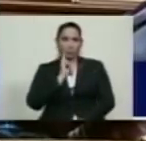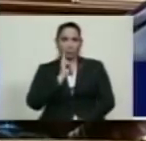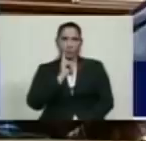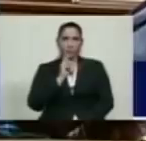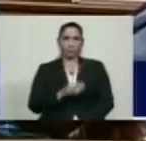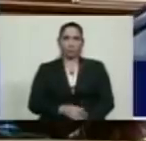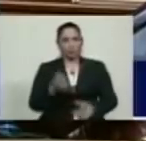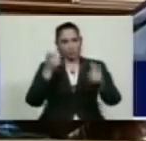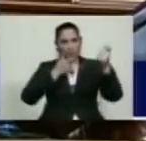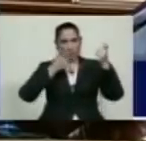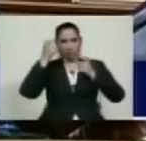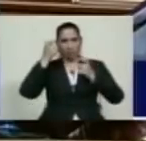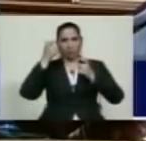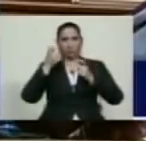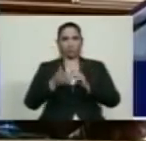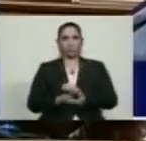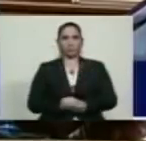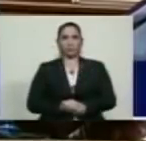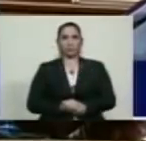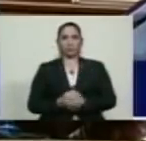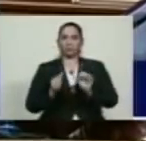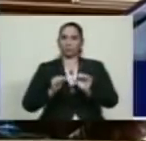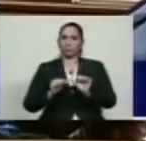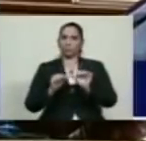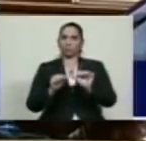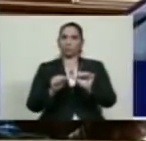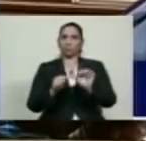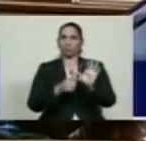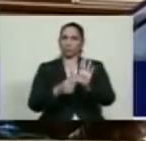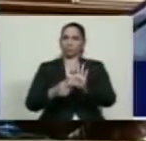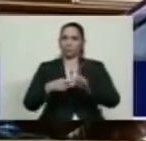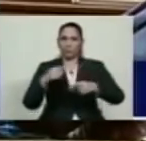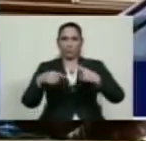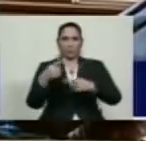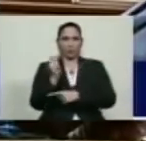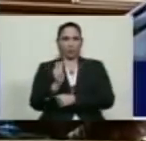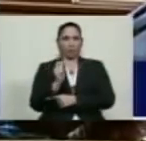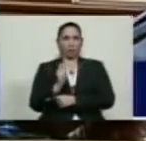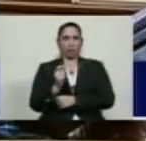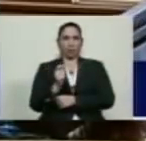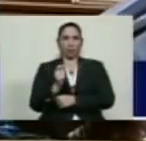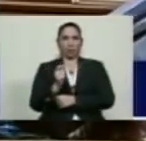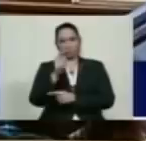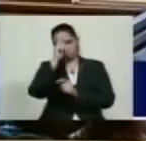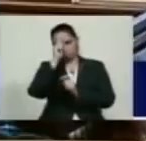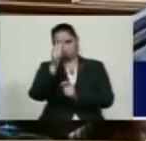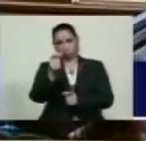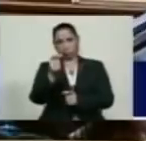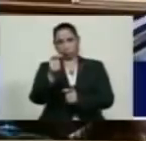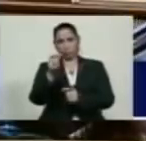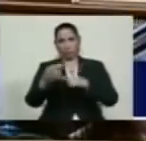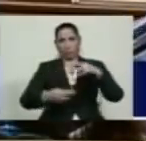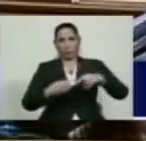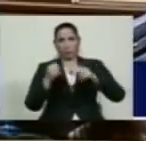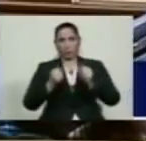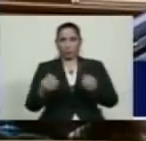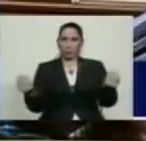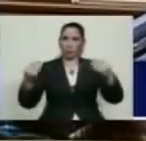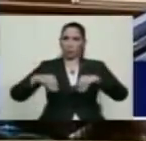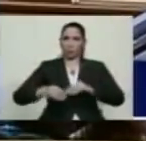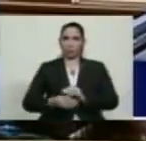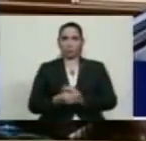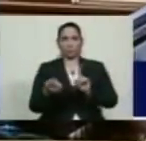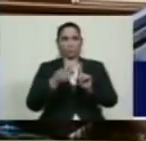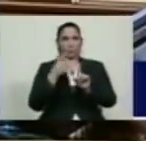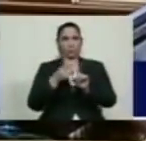comandante Hugo Chávez, consagrándose plenamente en cada tarea encomendada por la revolución. Acuerda,